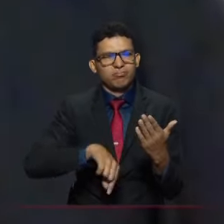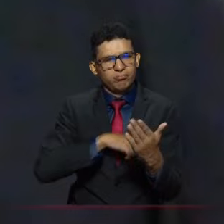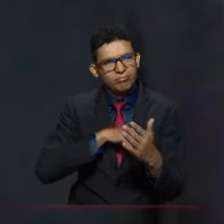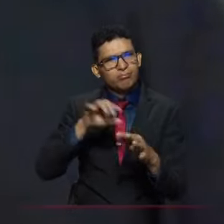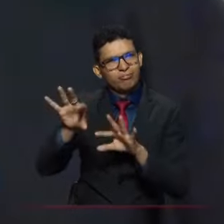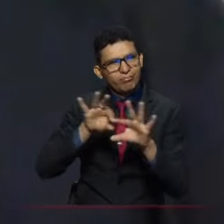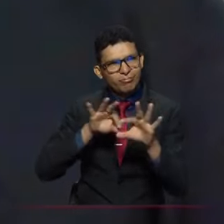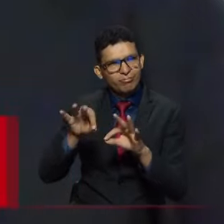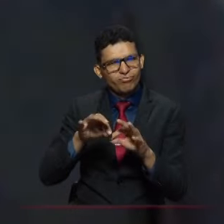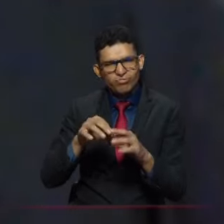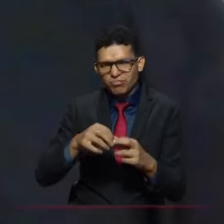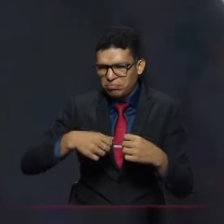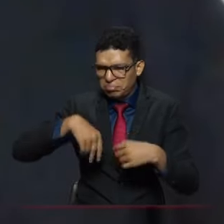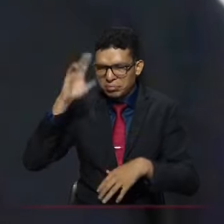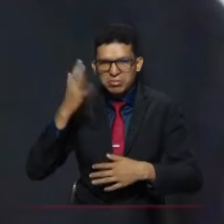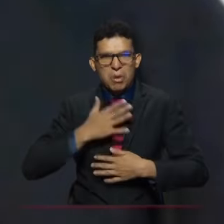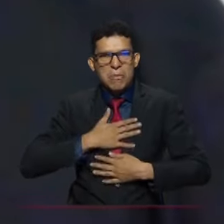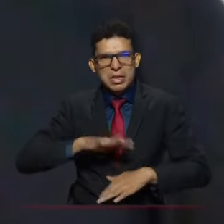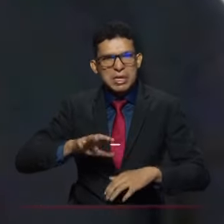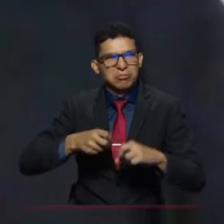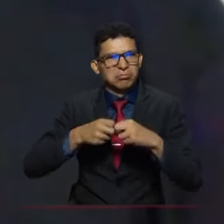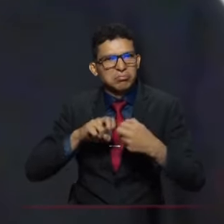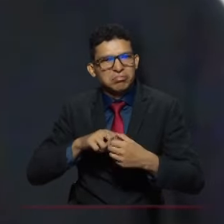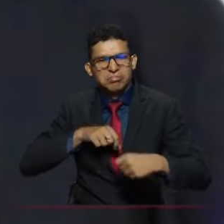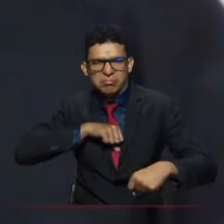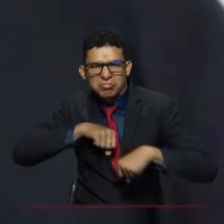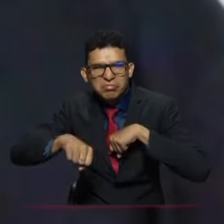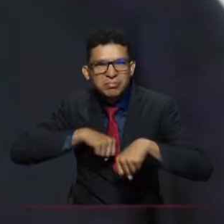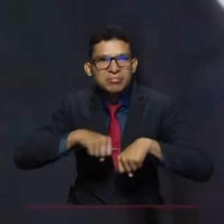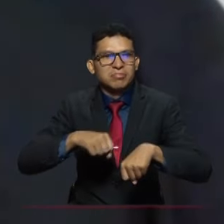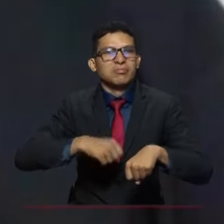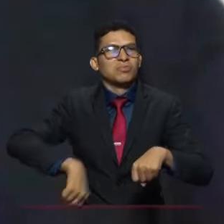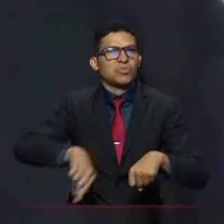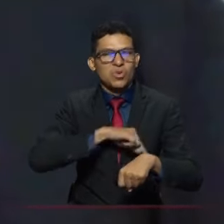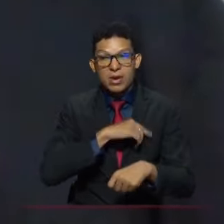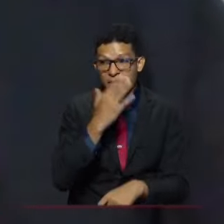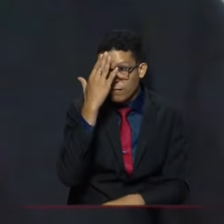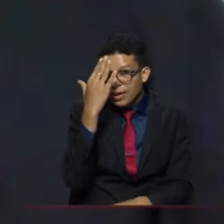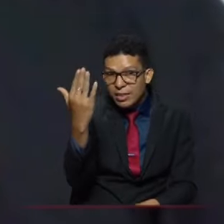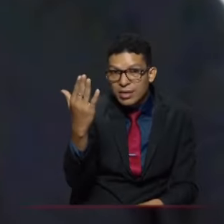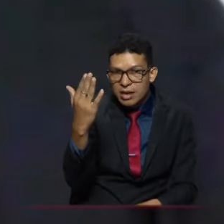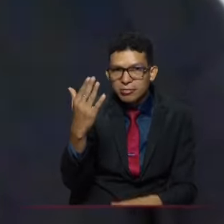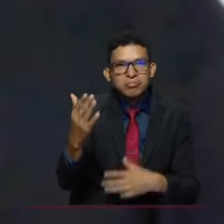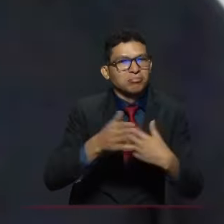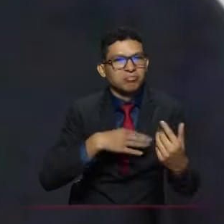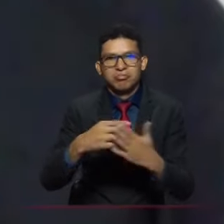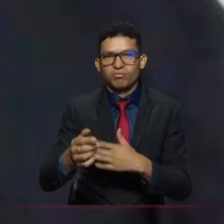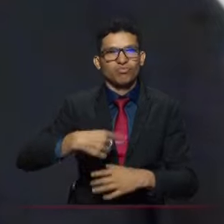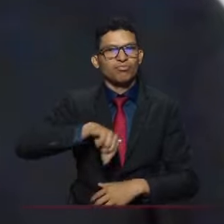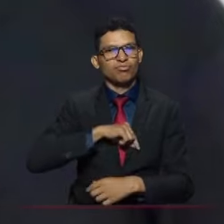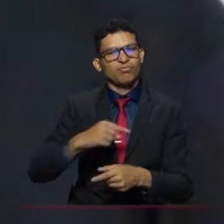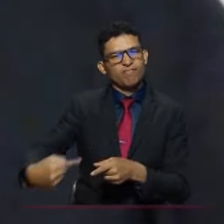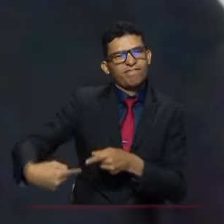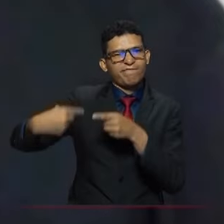selección que afronta cualquier adversidad, cualquier equipo que se nos pare al frente. La mentalidad es ganar